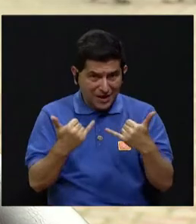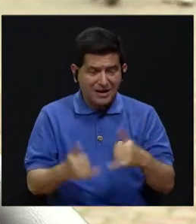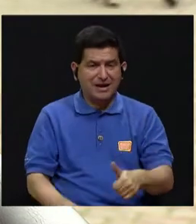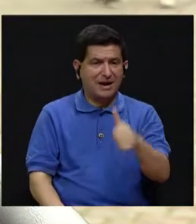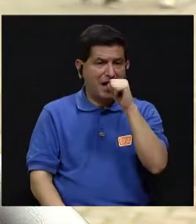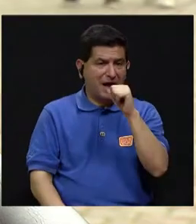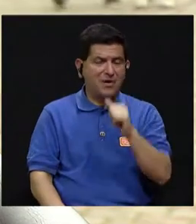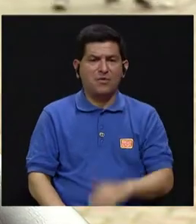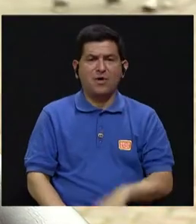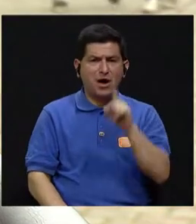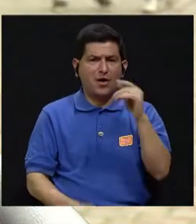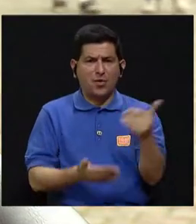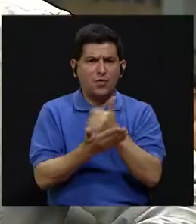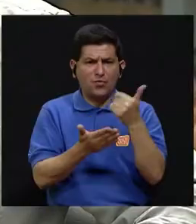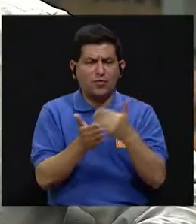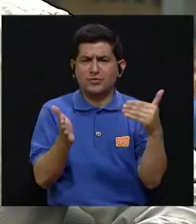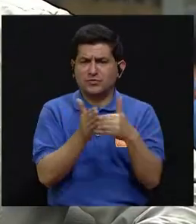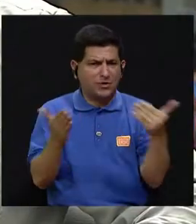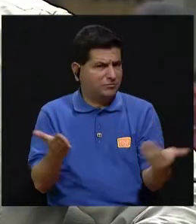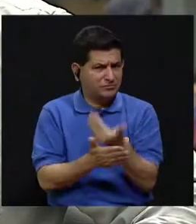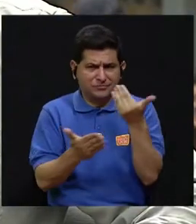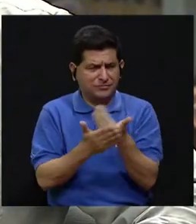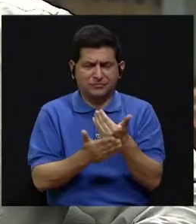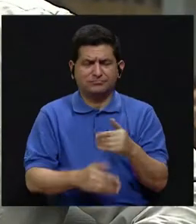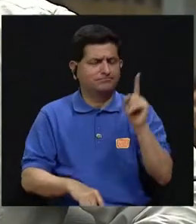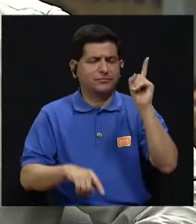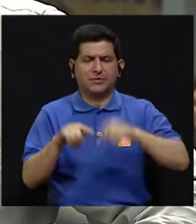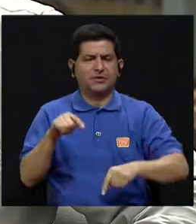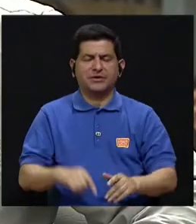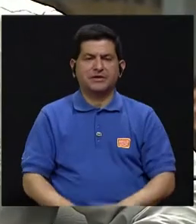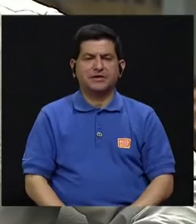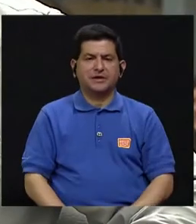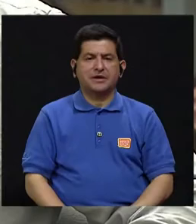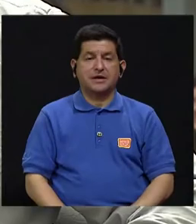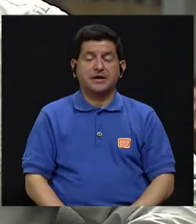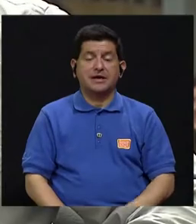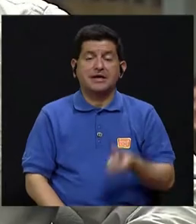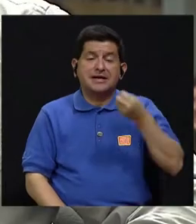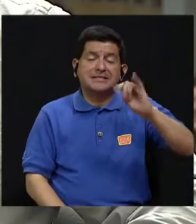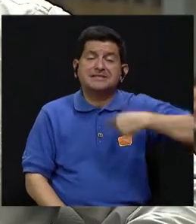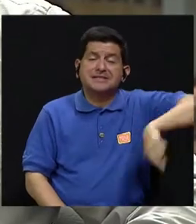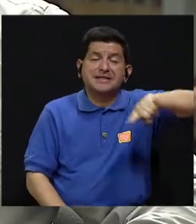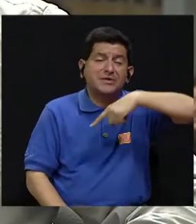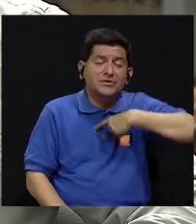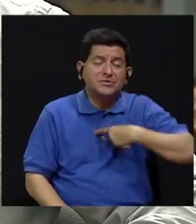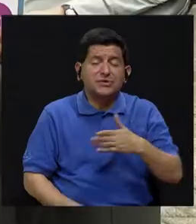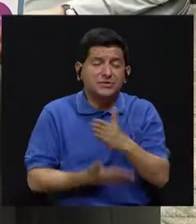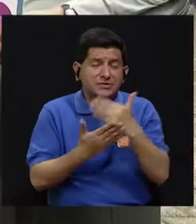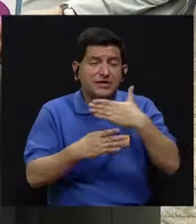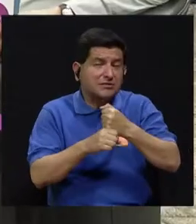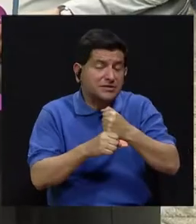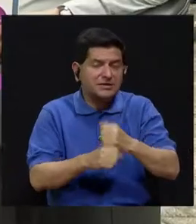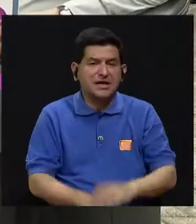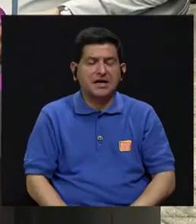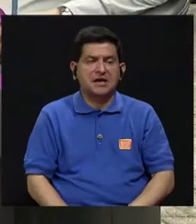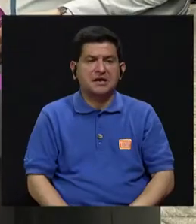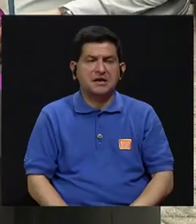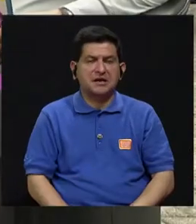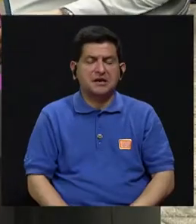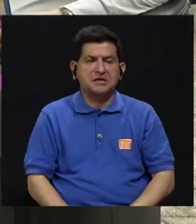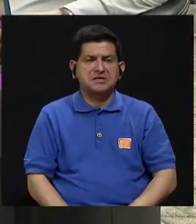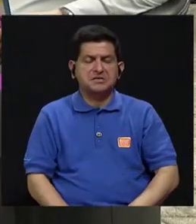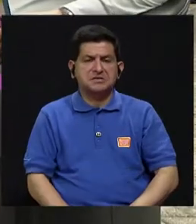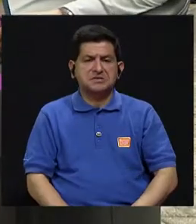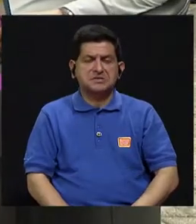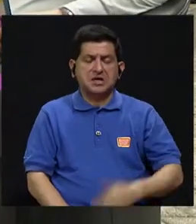decir que el agua no es un recurso renovable. ¿Podría ser renovable si le damos...? Si el hombre, el ser humano,